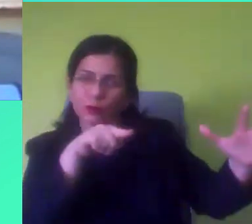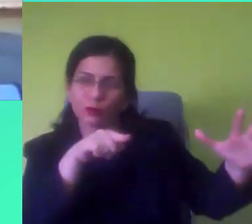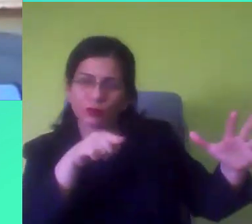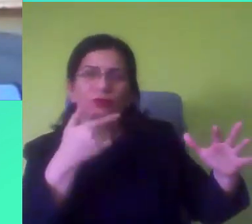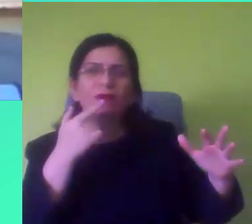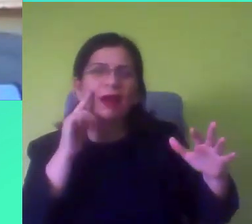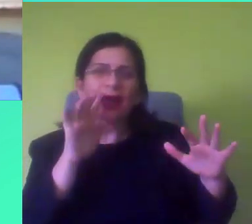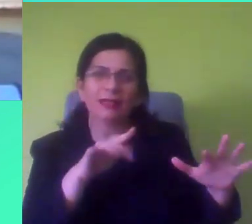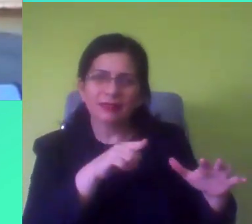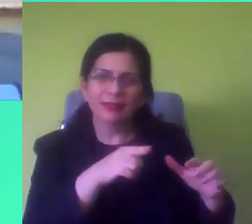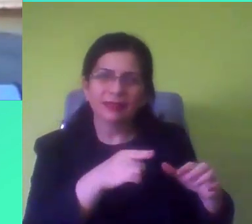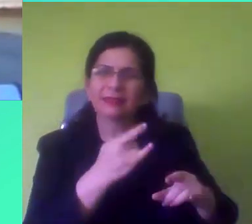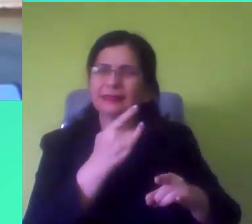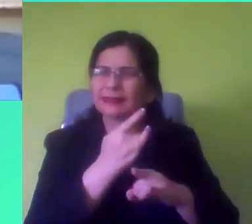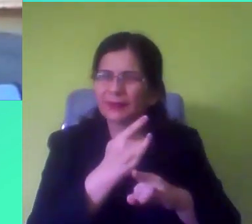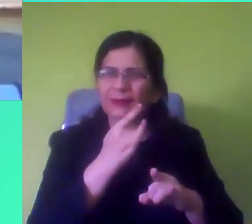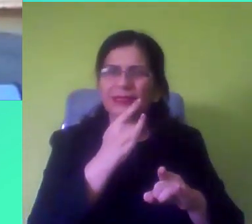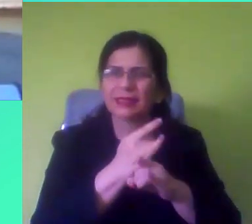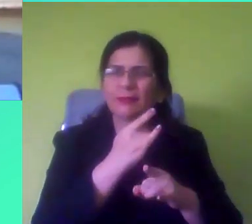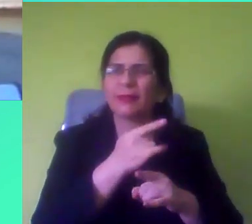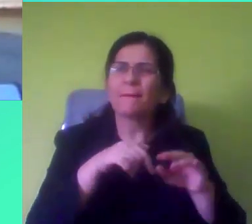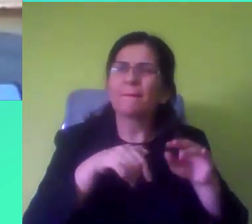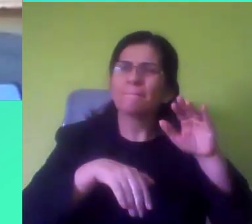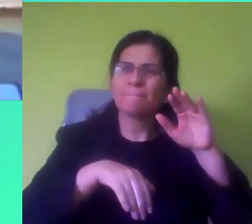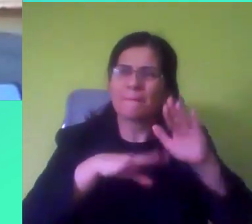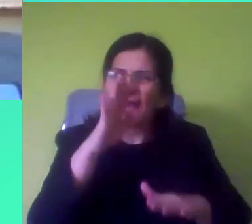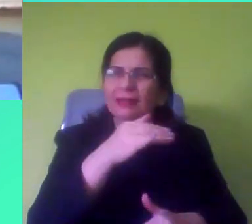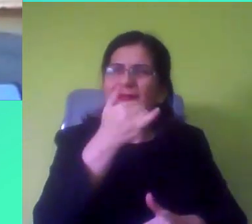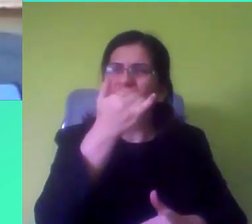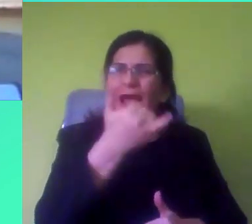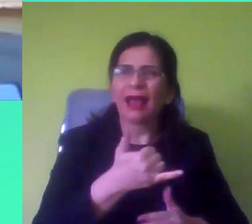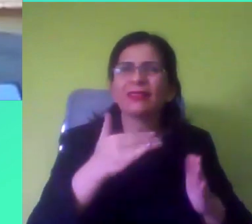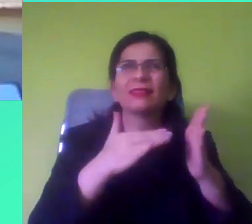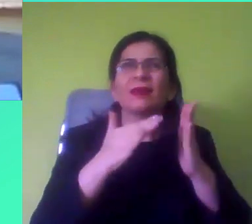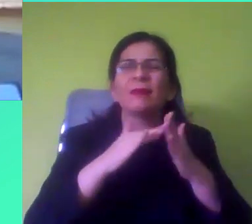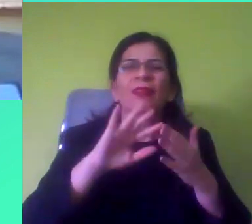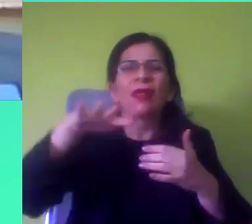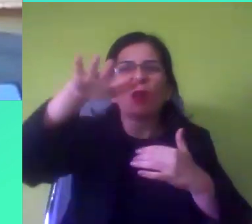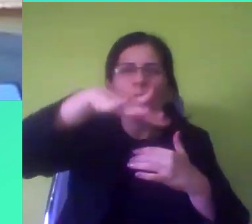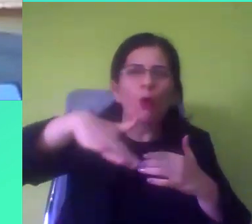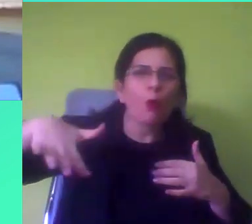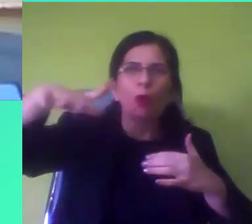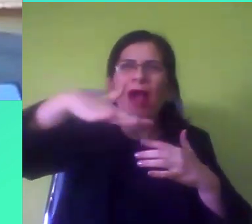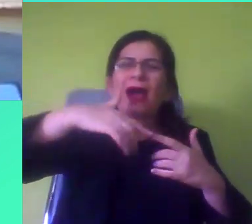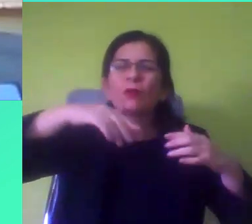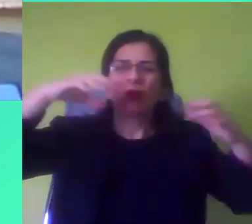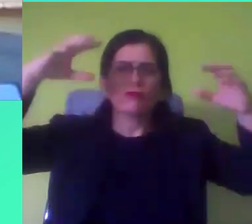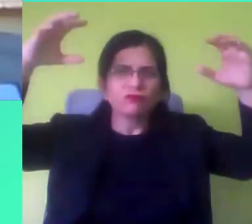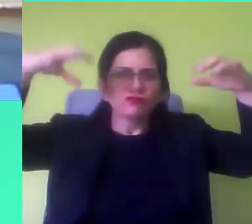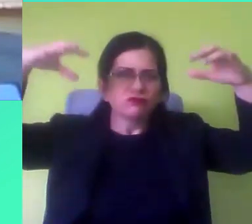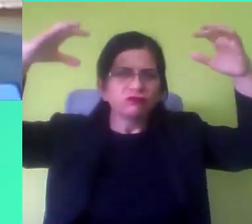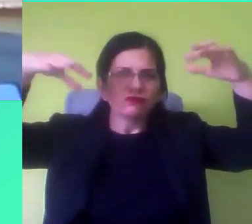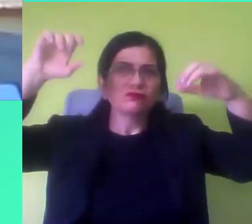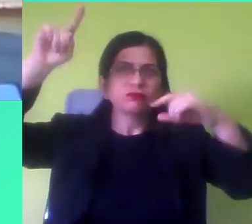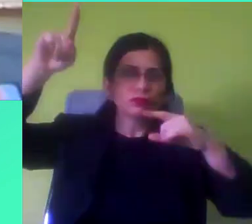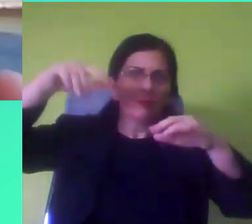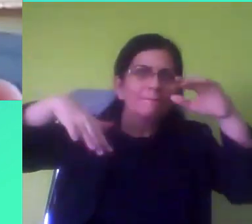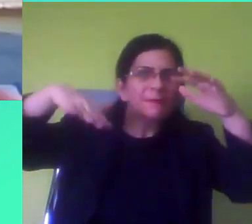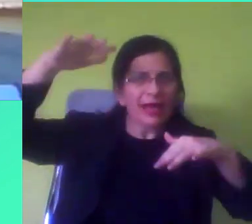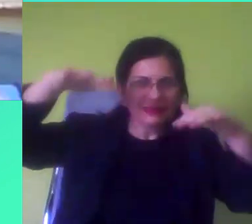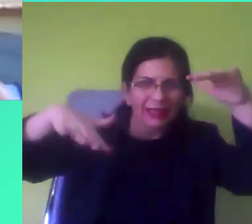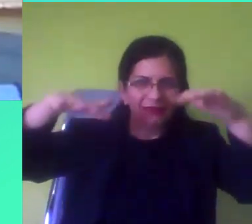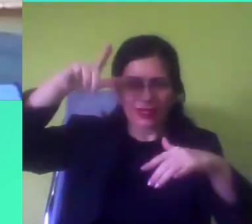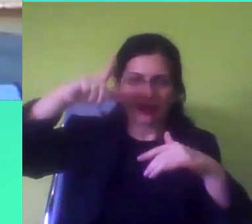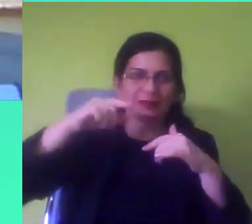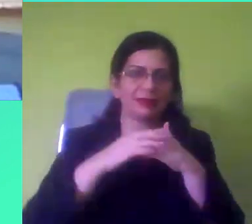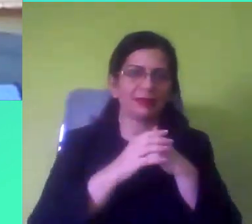recristalización en hielo, va a estar en aquellos lugares donde la precipitación es más alta, más abajo en altura porque no